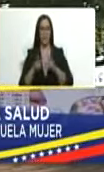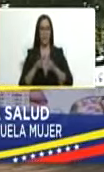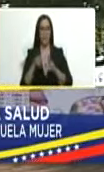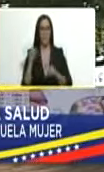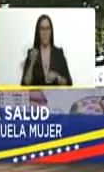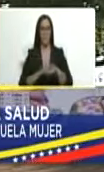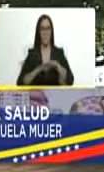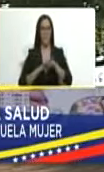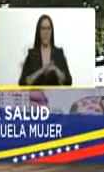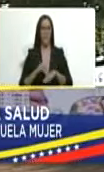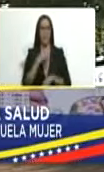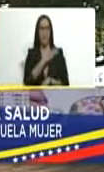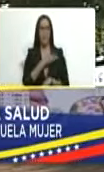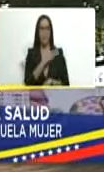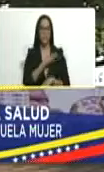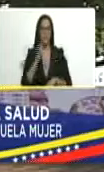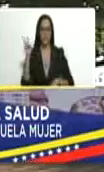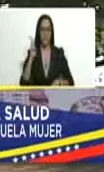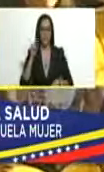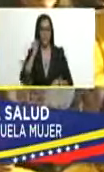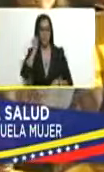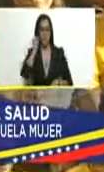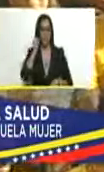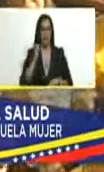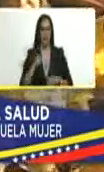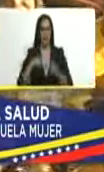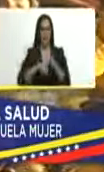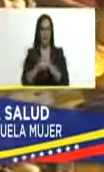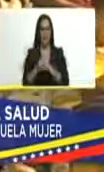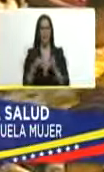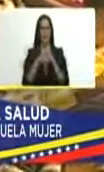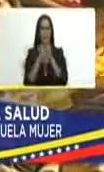Venezuela Mujer, cabalgando los barrios, las calles,